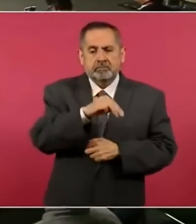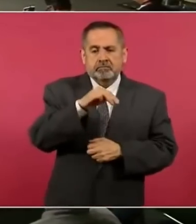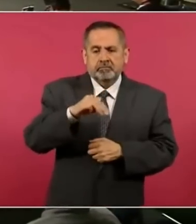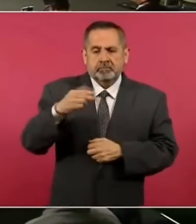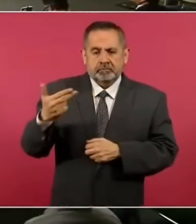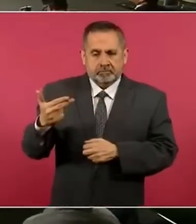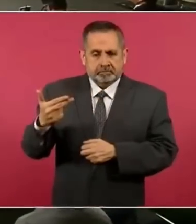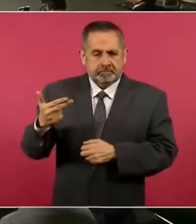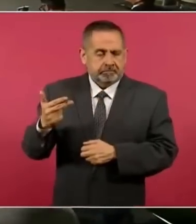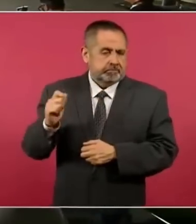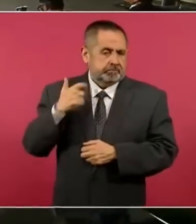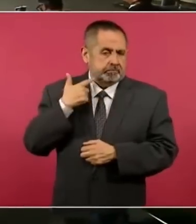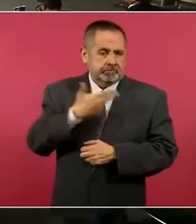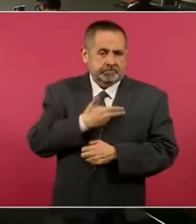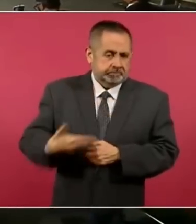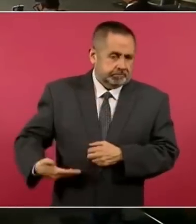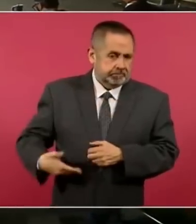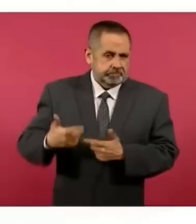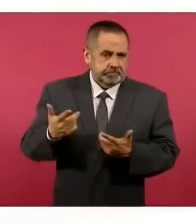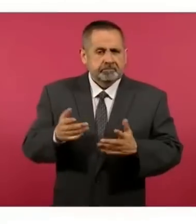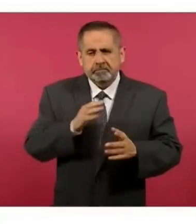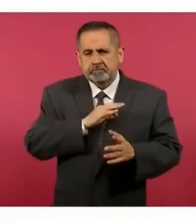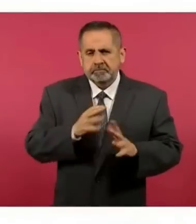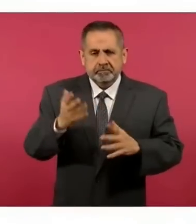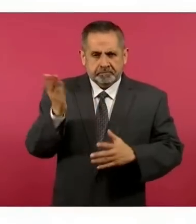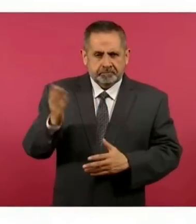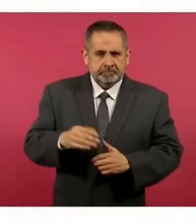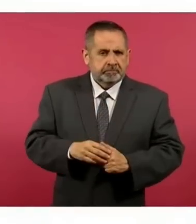presidente Miguel de la Madrid, pues son como